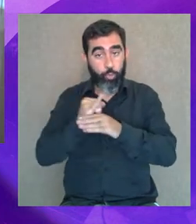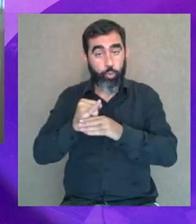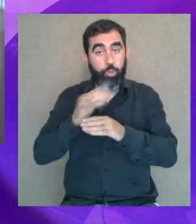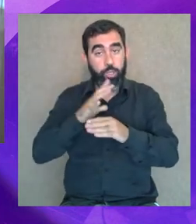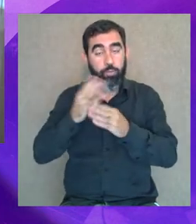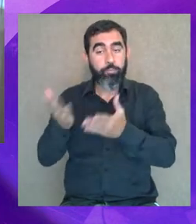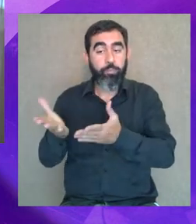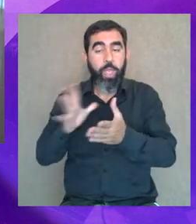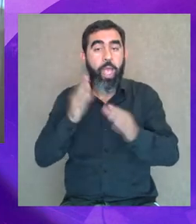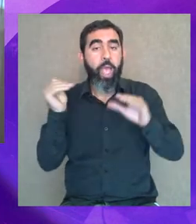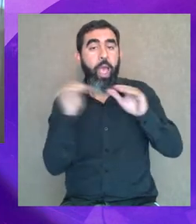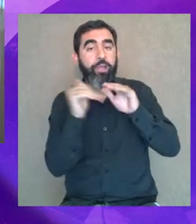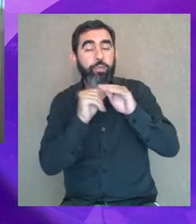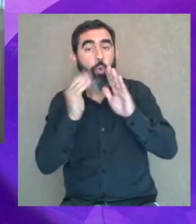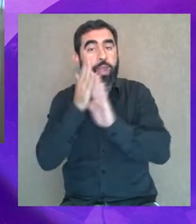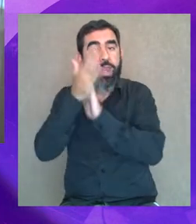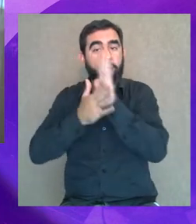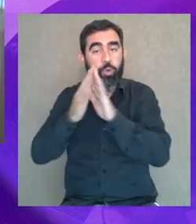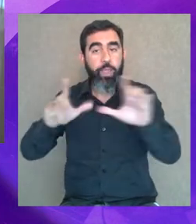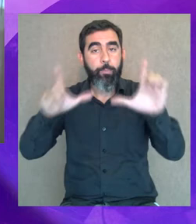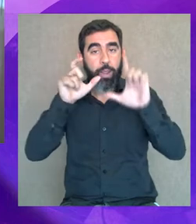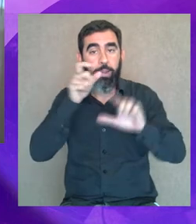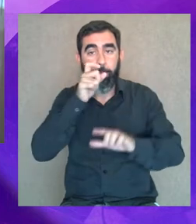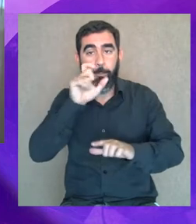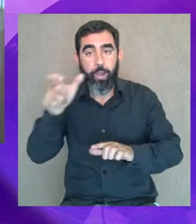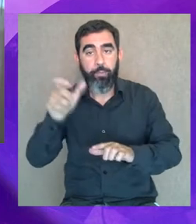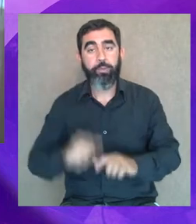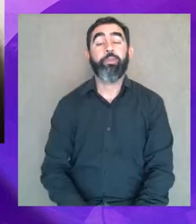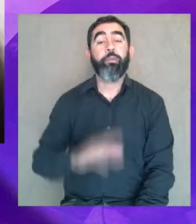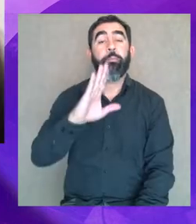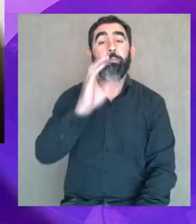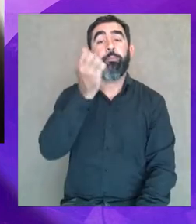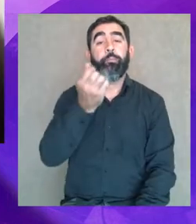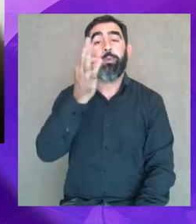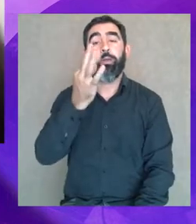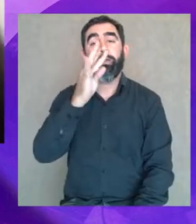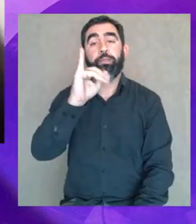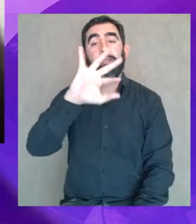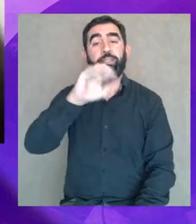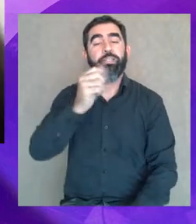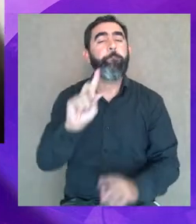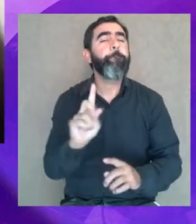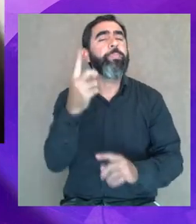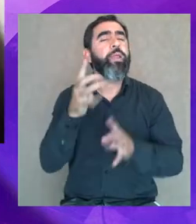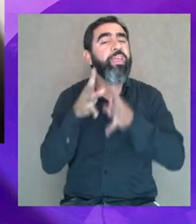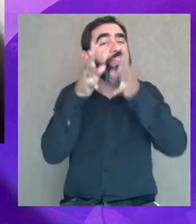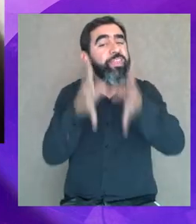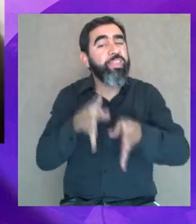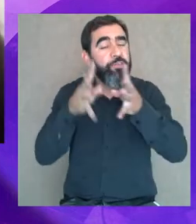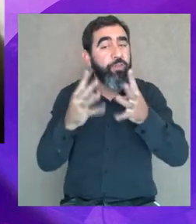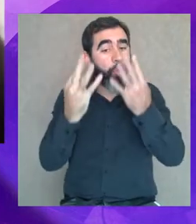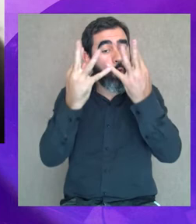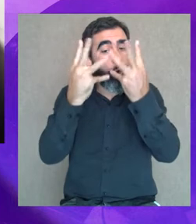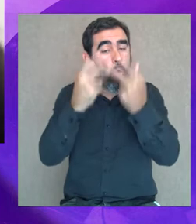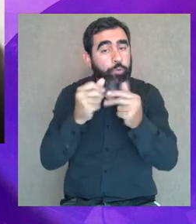que será exhibida en el archivo nacional de la imagen y la palabra bueno patricia cuáles fueron los principales desafíos en el